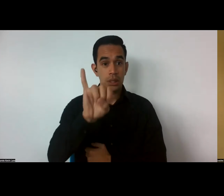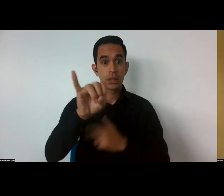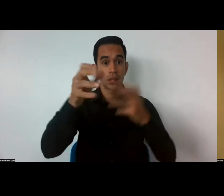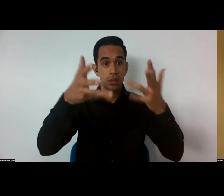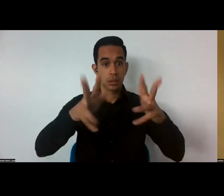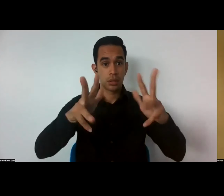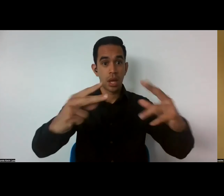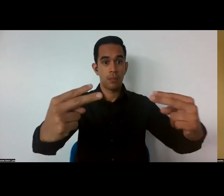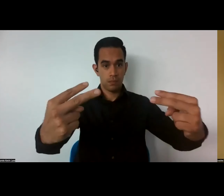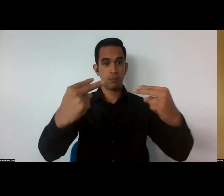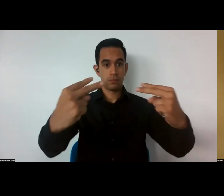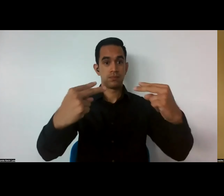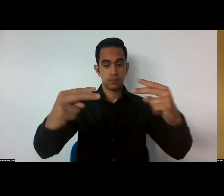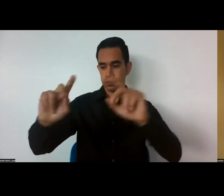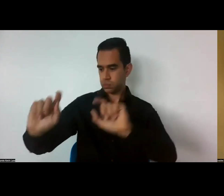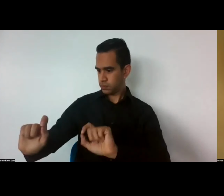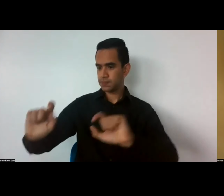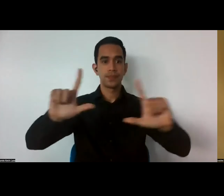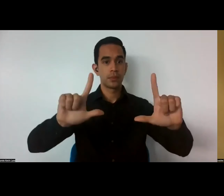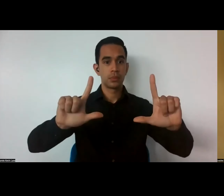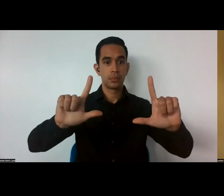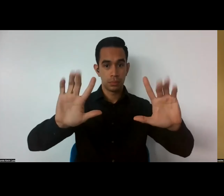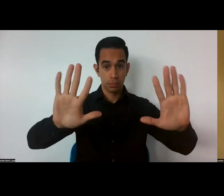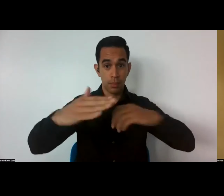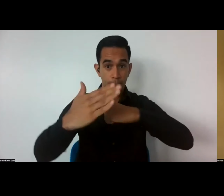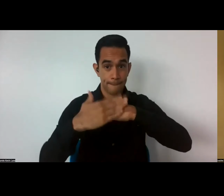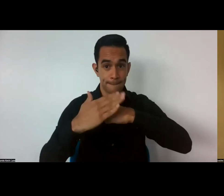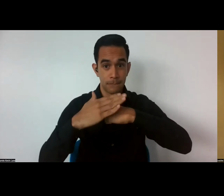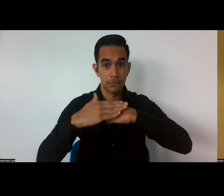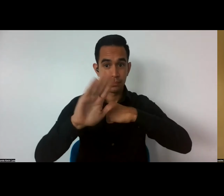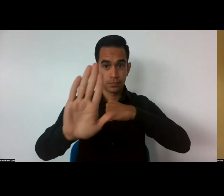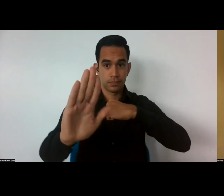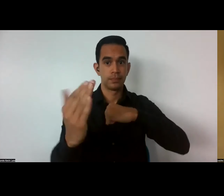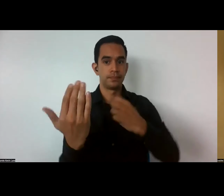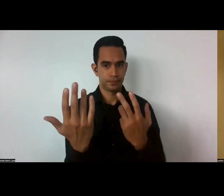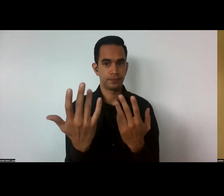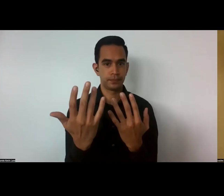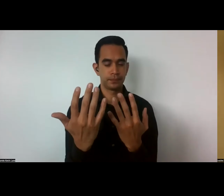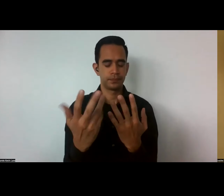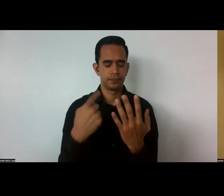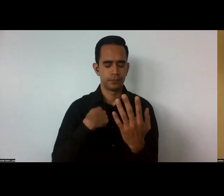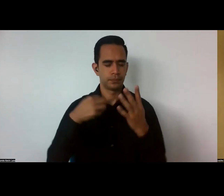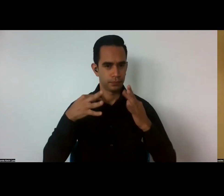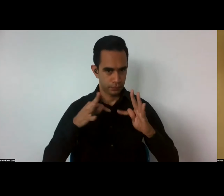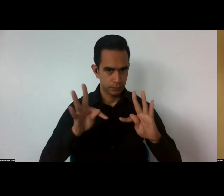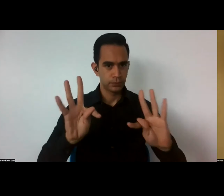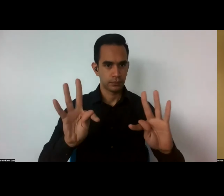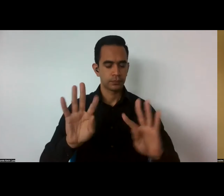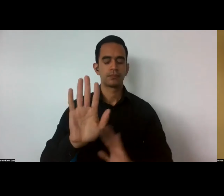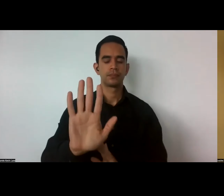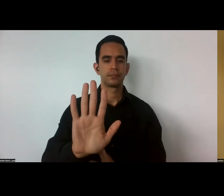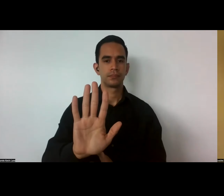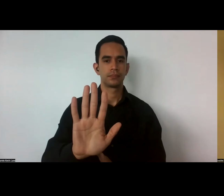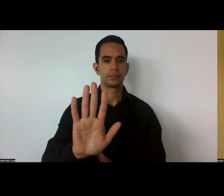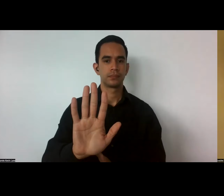mi pantalla. Voy a intentar para ver si sé proyectarla. ¿Vale? Denme